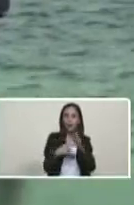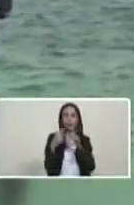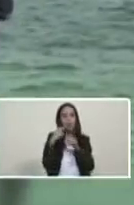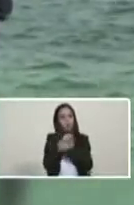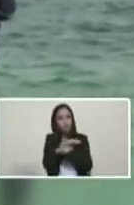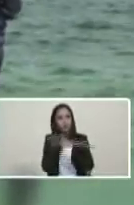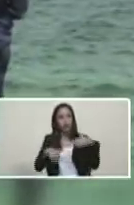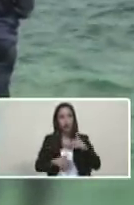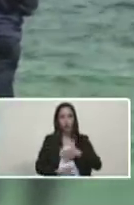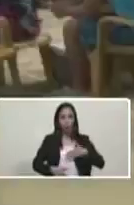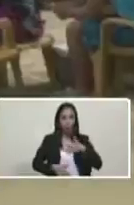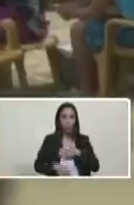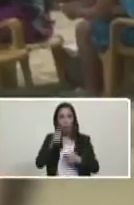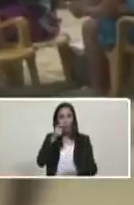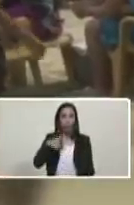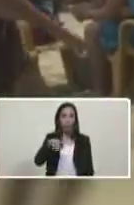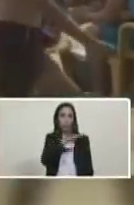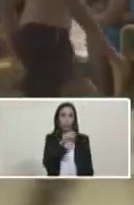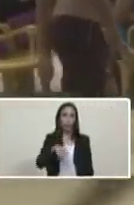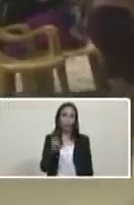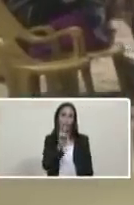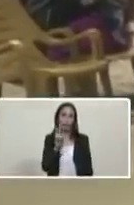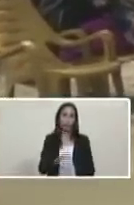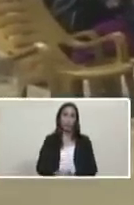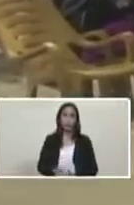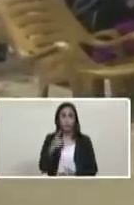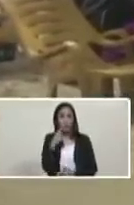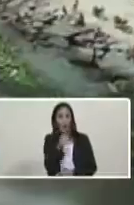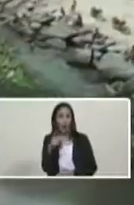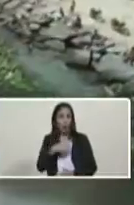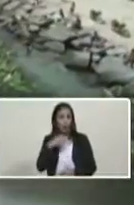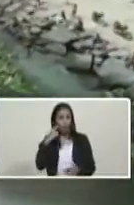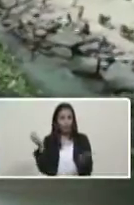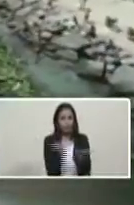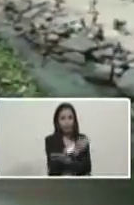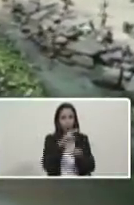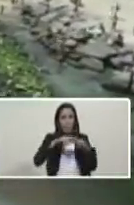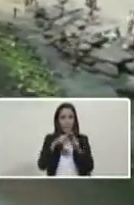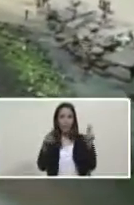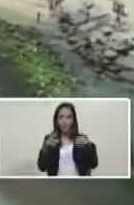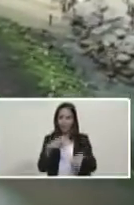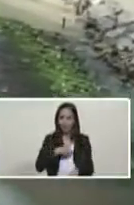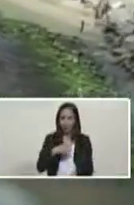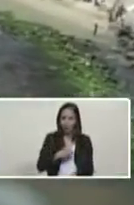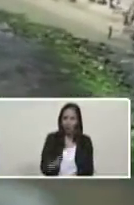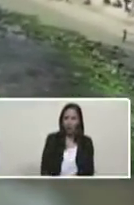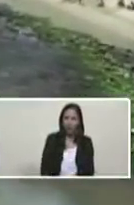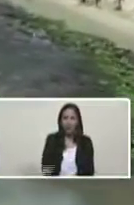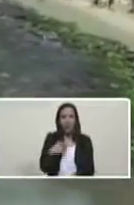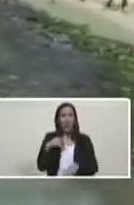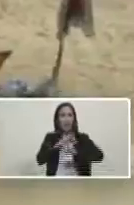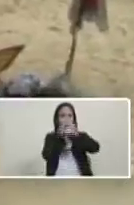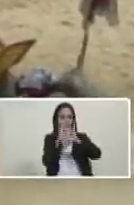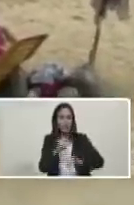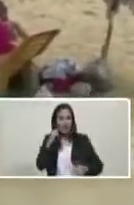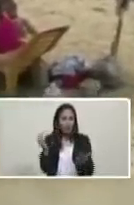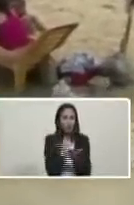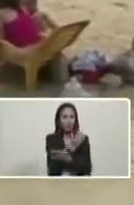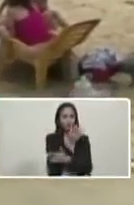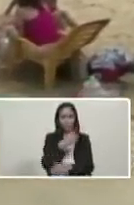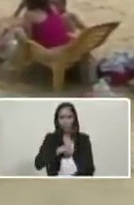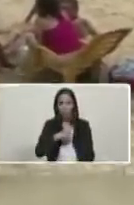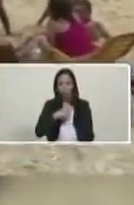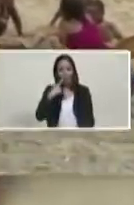poder disfrutar el pueblo de Venezuela. Nadie nos puede quitar la paz, nadie nos puede arrebatar la felicidad del pueblo